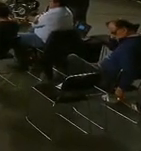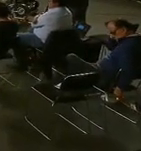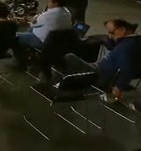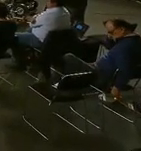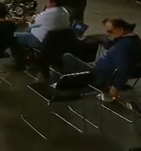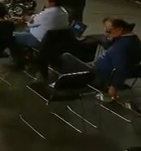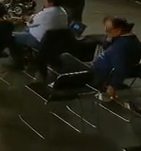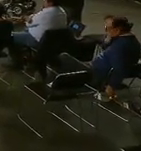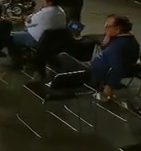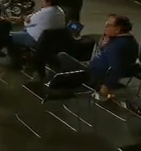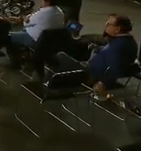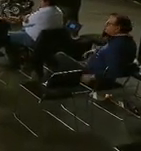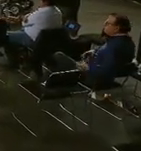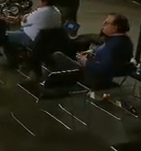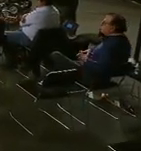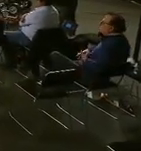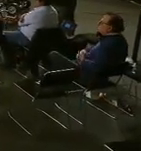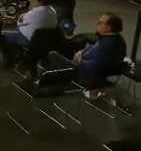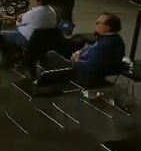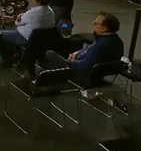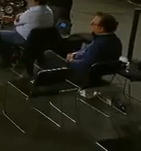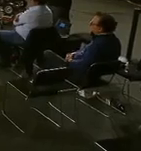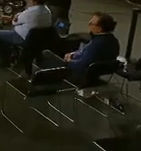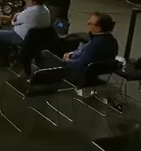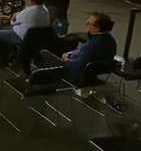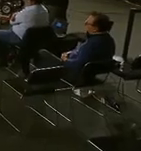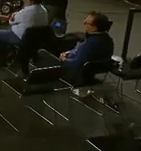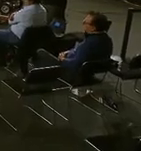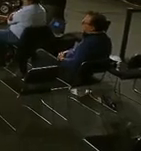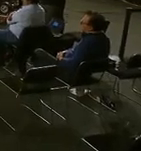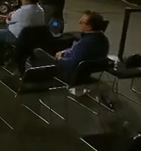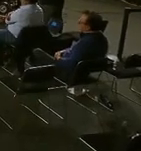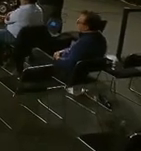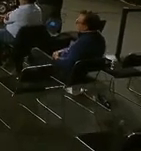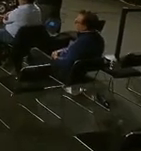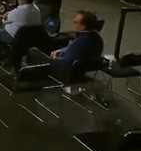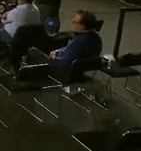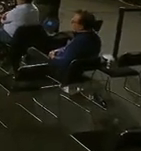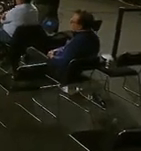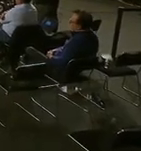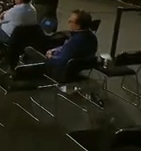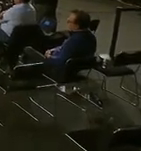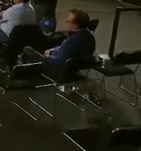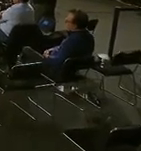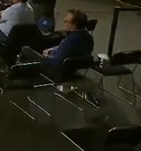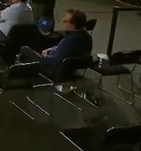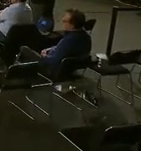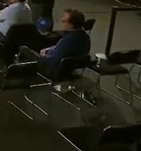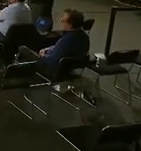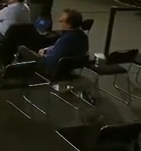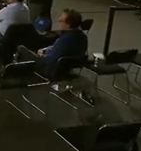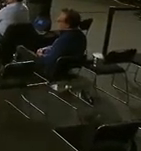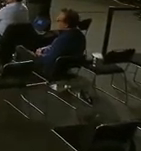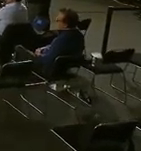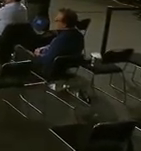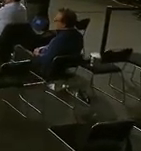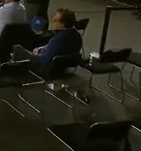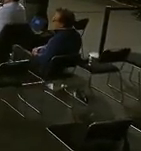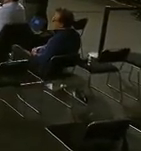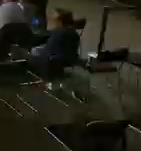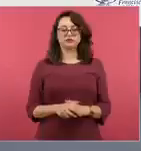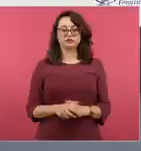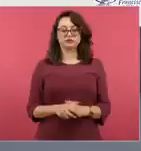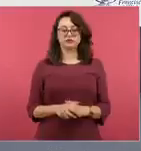y cierro saludando, insisto, a mis compañeros y compañeras de telesecundaria de todo el país, que estamos emocionados, que